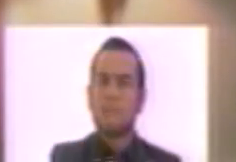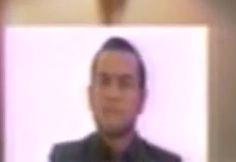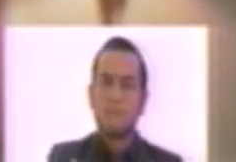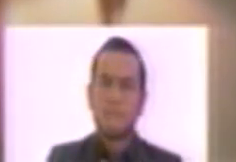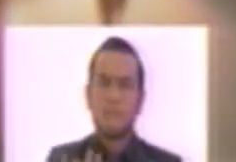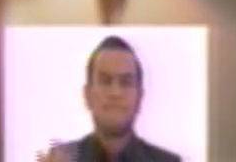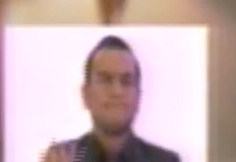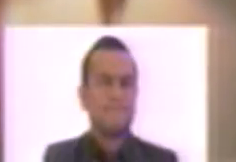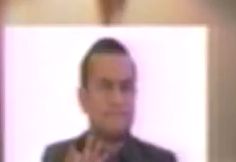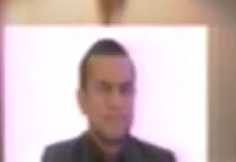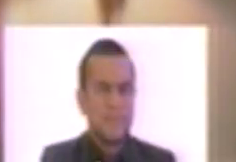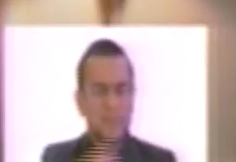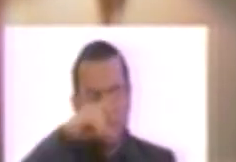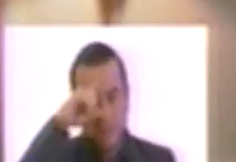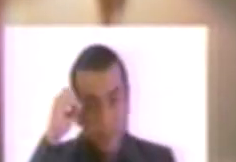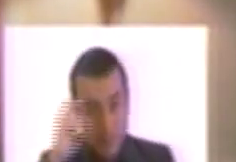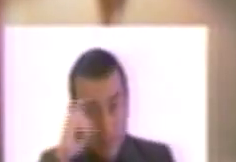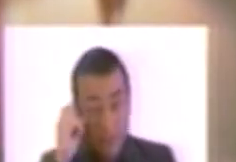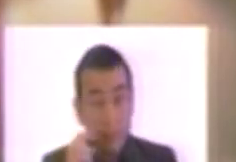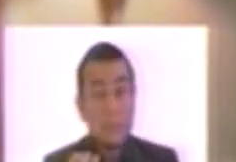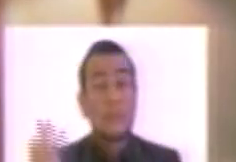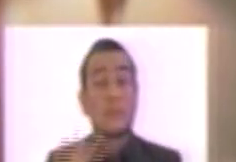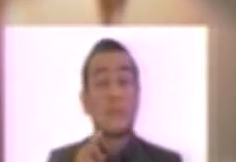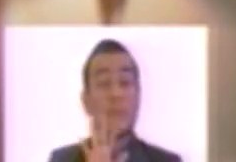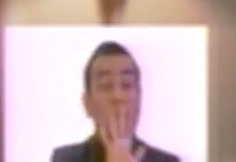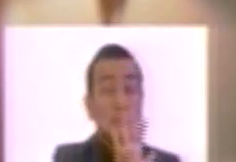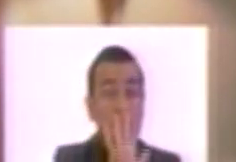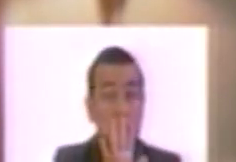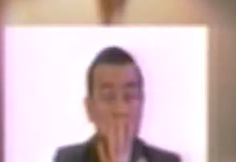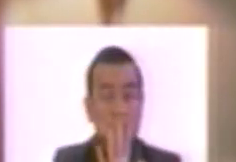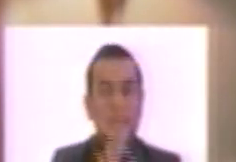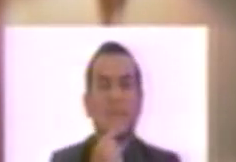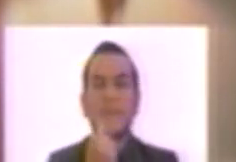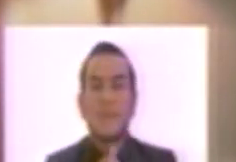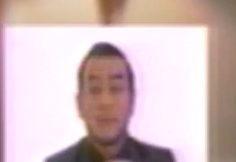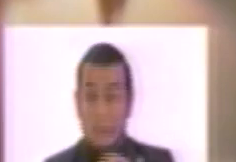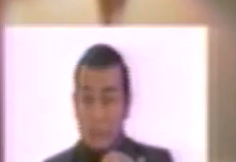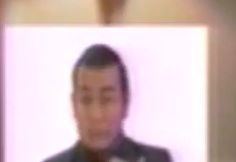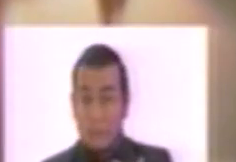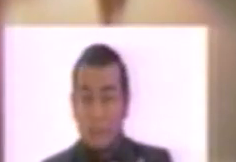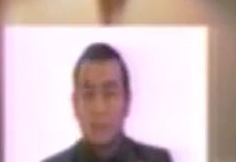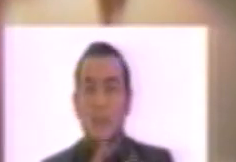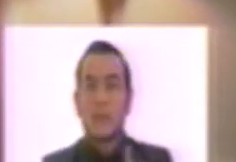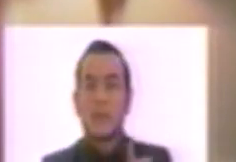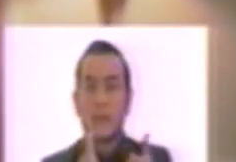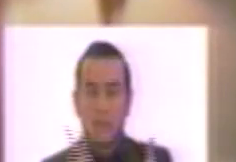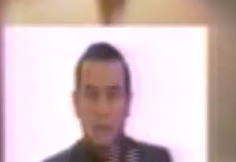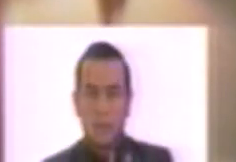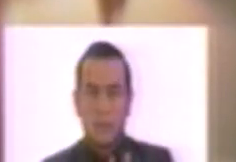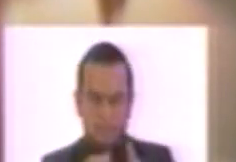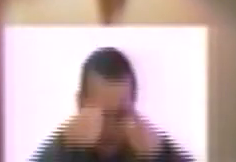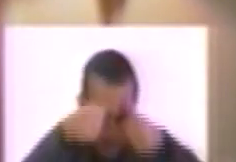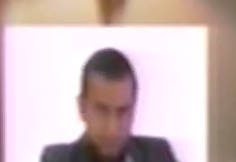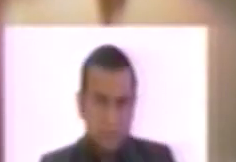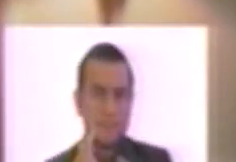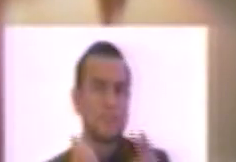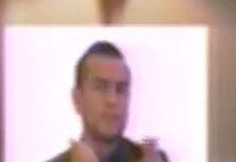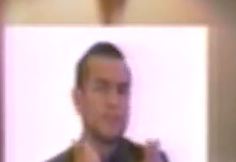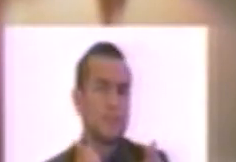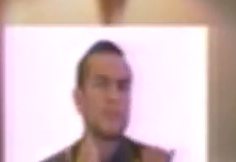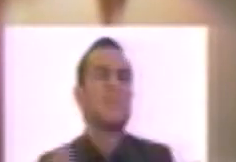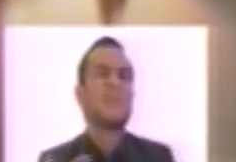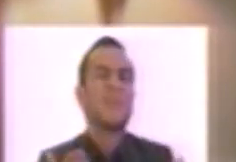todos tenemos algo por hacer. Por eso les pido a los diputados de la Asamblea Legislativa, aprueben los fondos para ejecutar la fase 2 del Plan Control